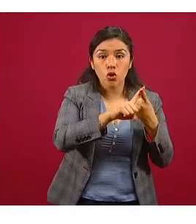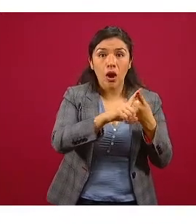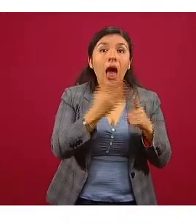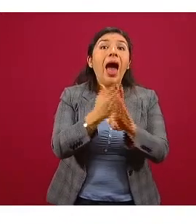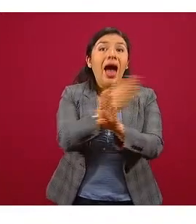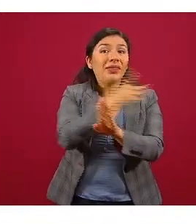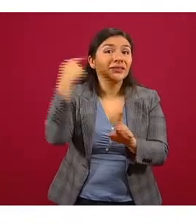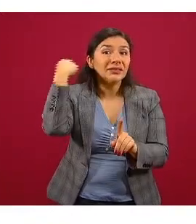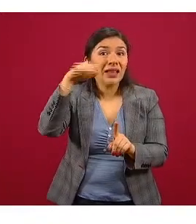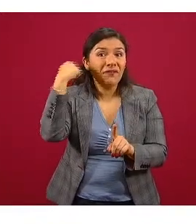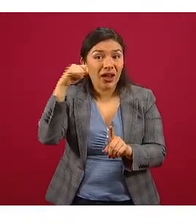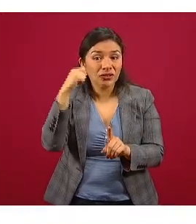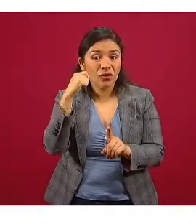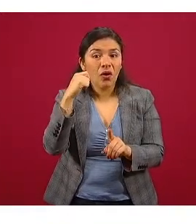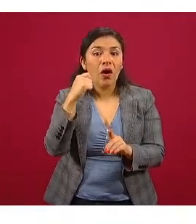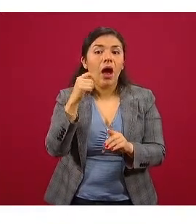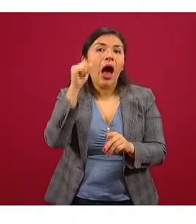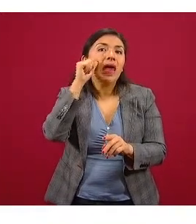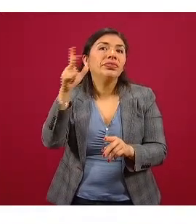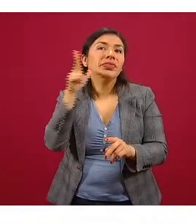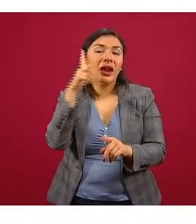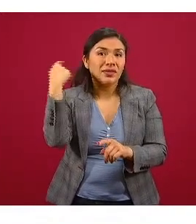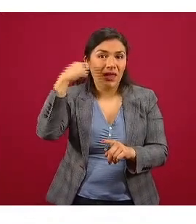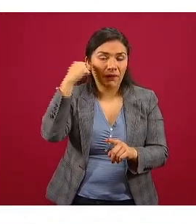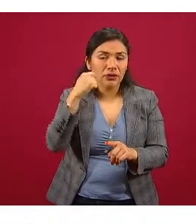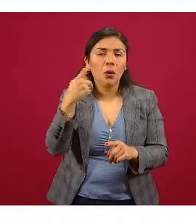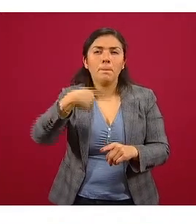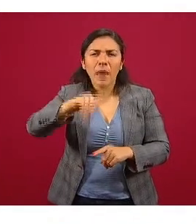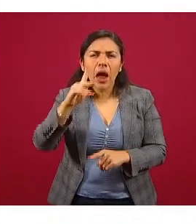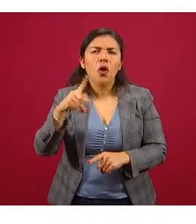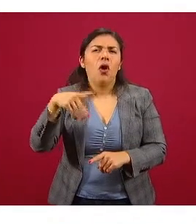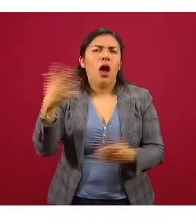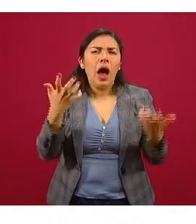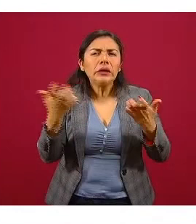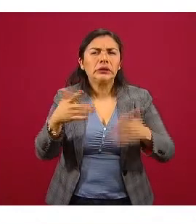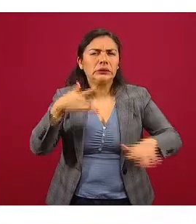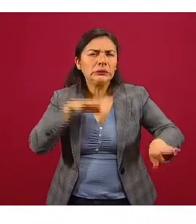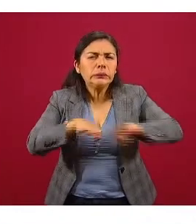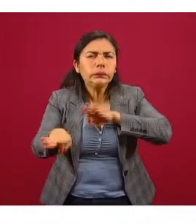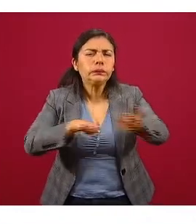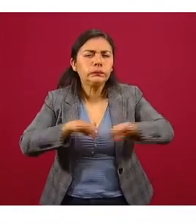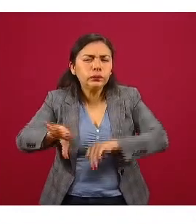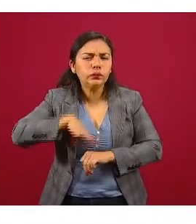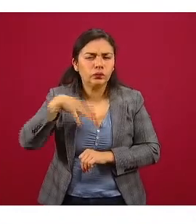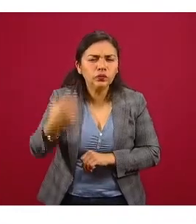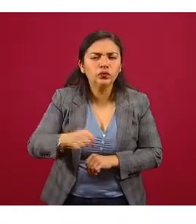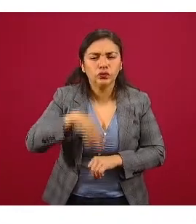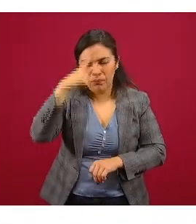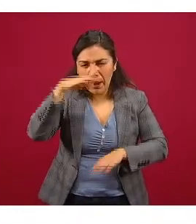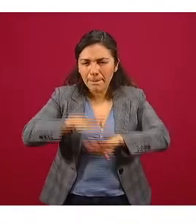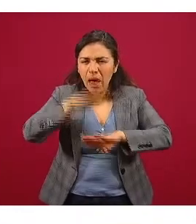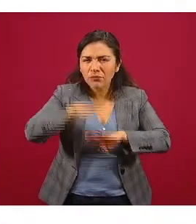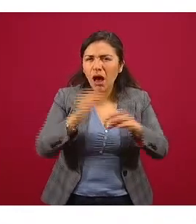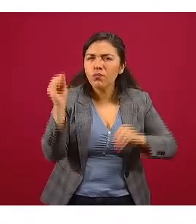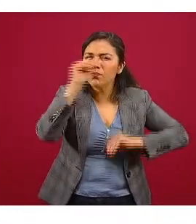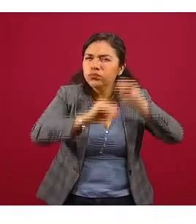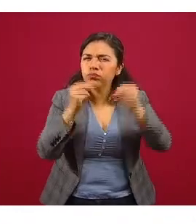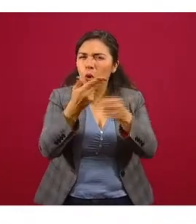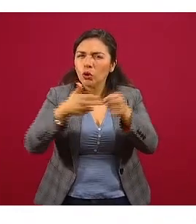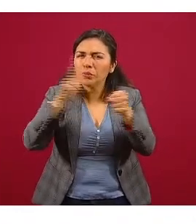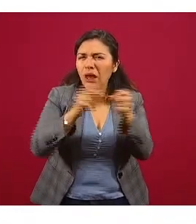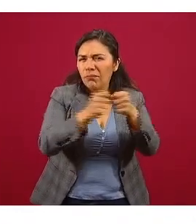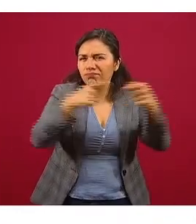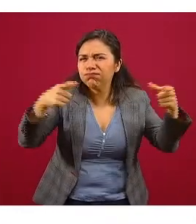Tabasco, Tabasco lo era hasta anteayer, pero los esfuerzos adicionales que hemos hecho por expandir la capacidad hospitalaria